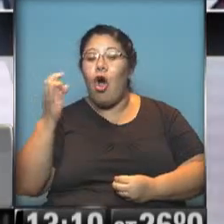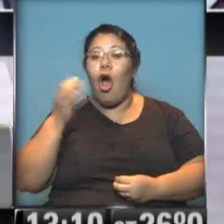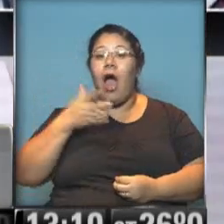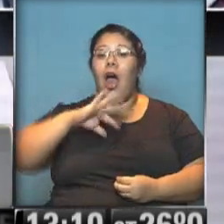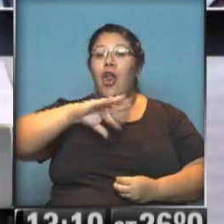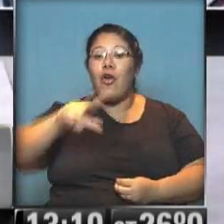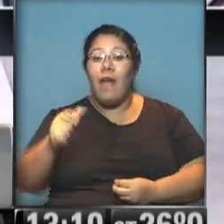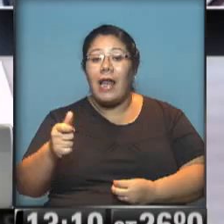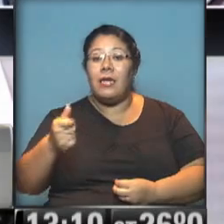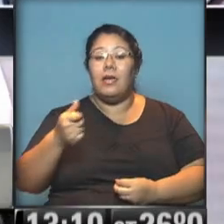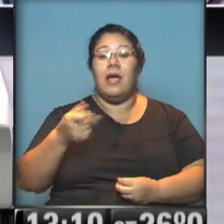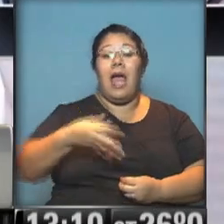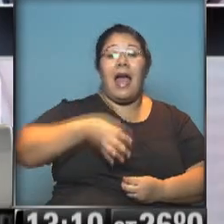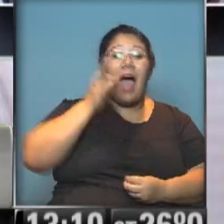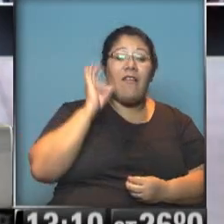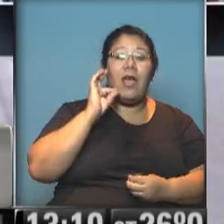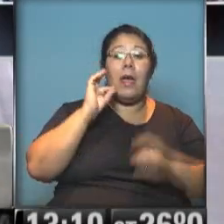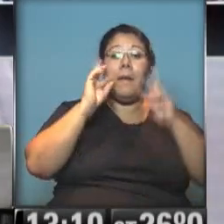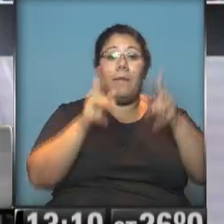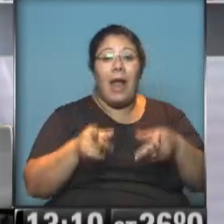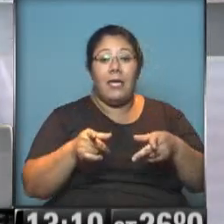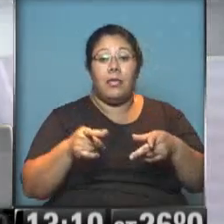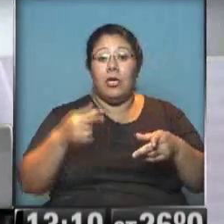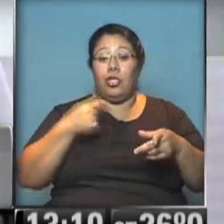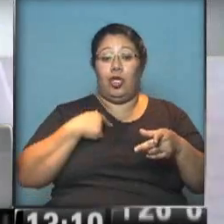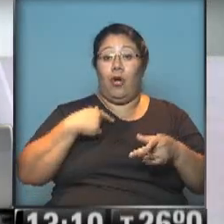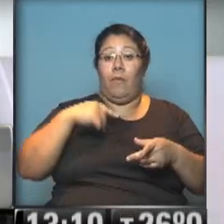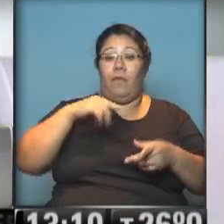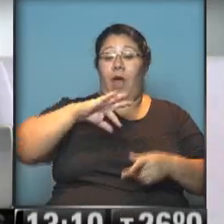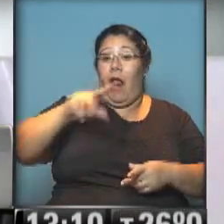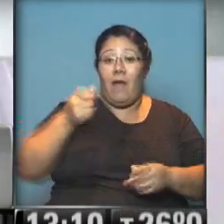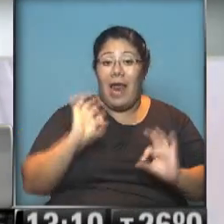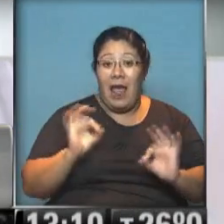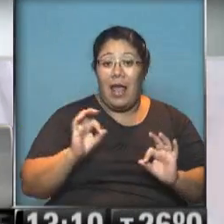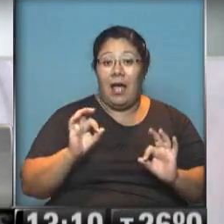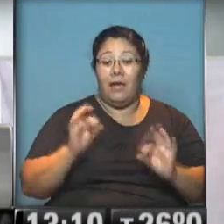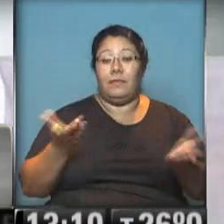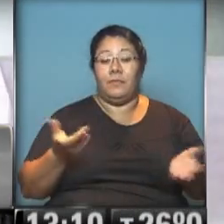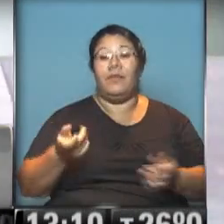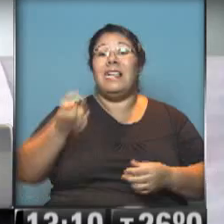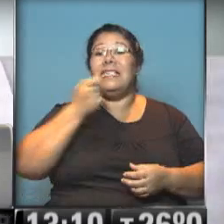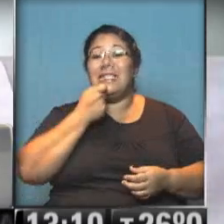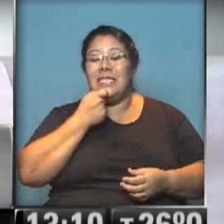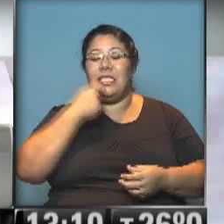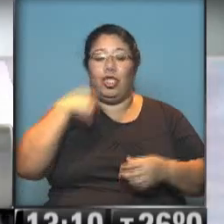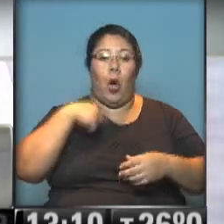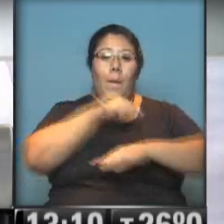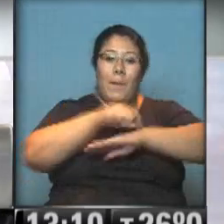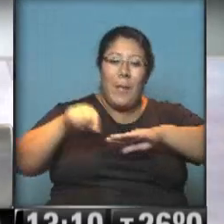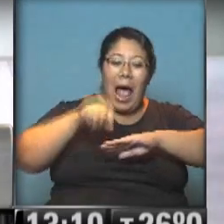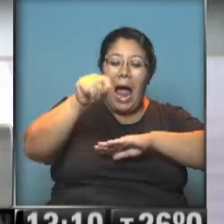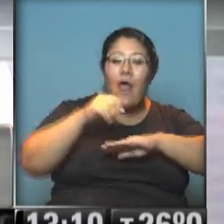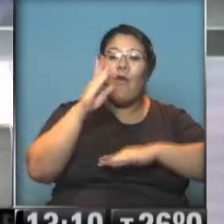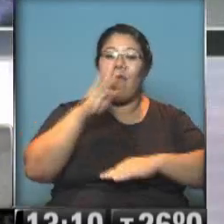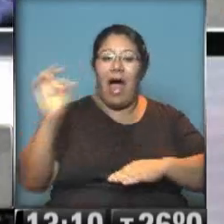empiezo a ser los primeros planes y me detiene la policía en ese momento yo no cometí ningún delito porque no acerté nada ahora sí yo ya conseguir los planos de lo banco claro si hay un principio de